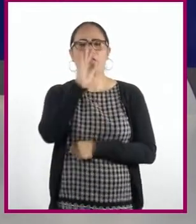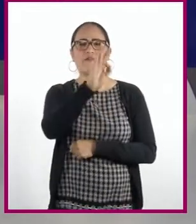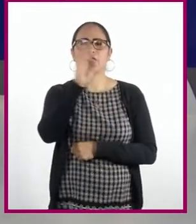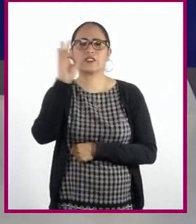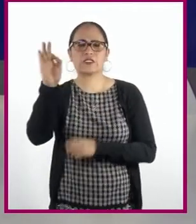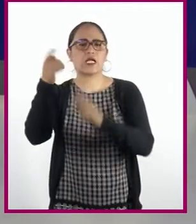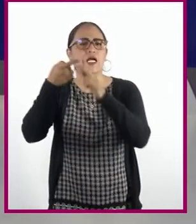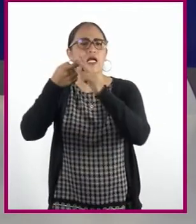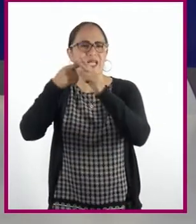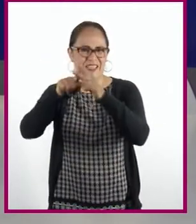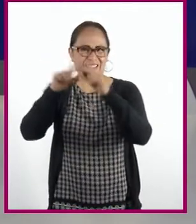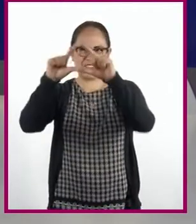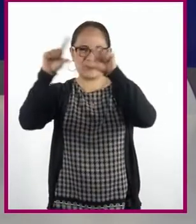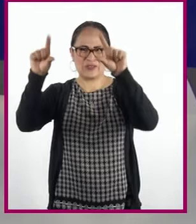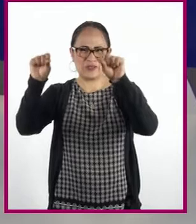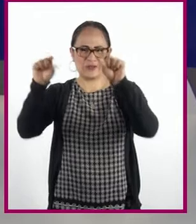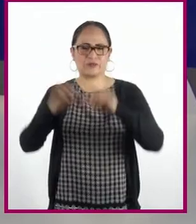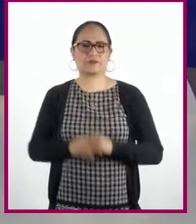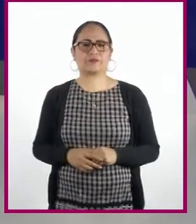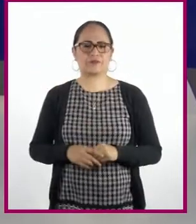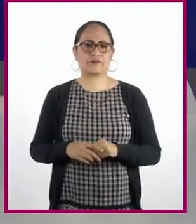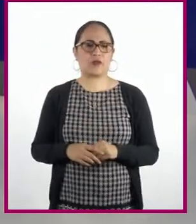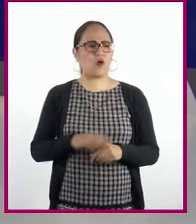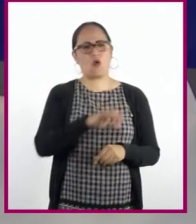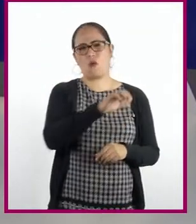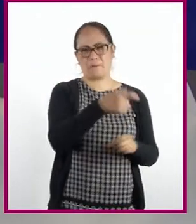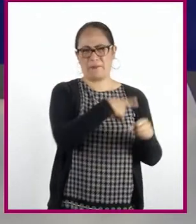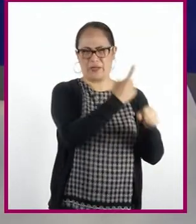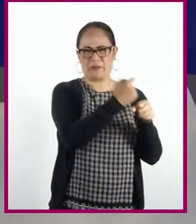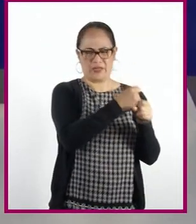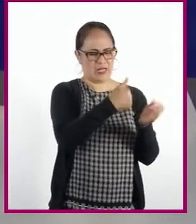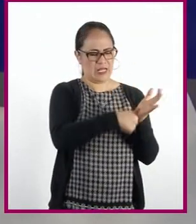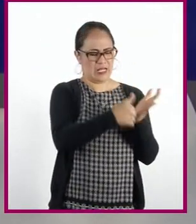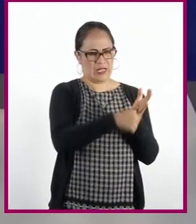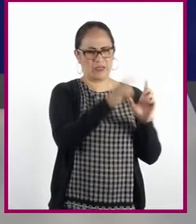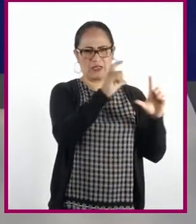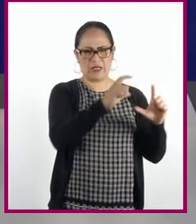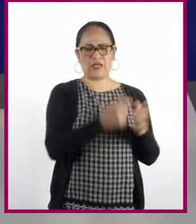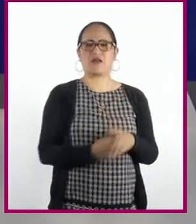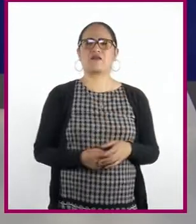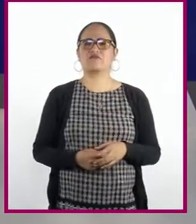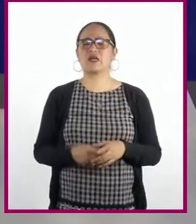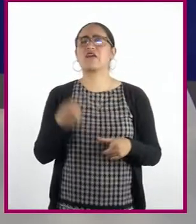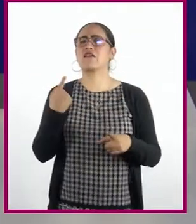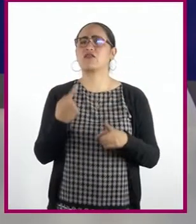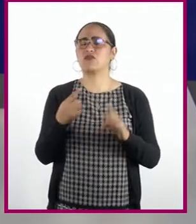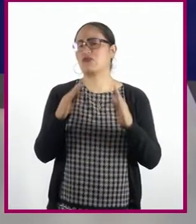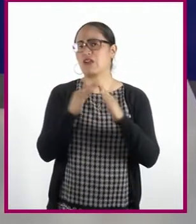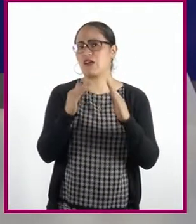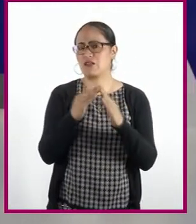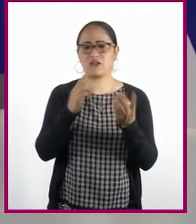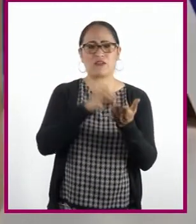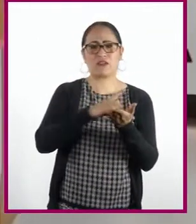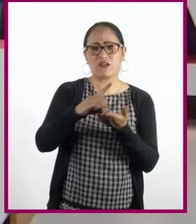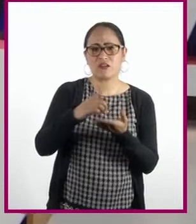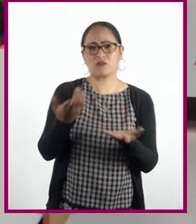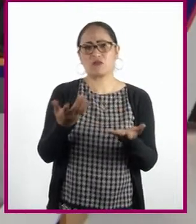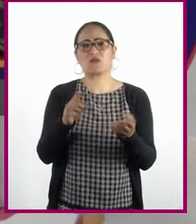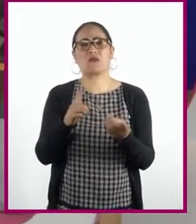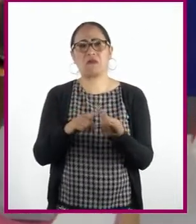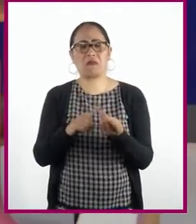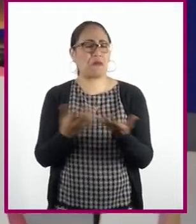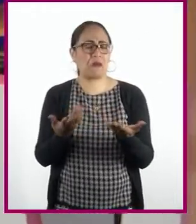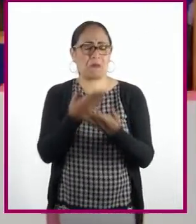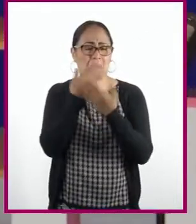inicio, pero a diferencia de la primera carta, no se incluye ahí al remitente. El destinatario